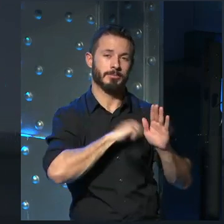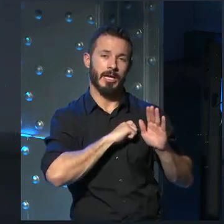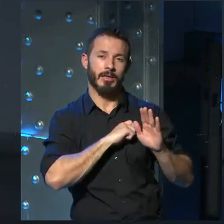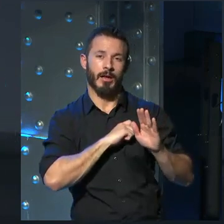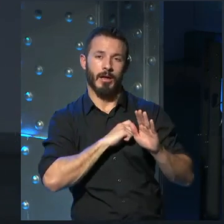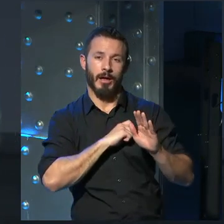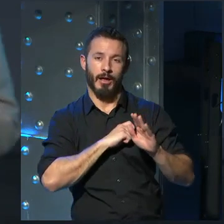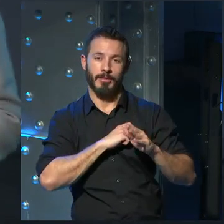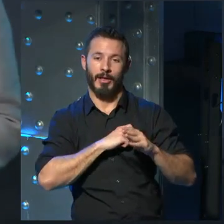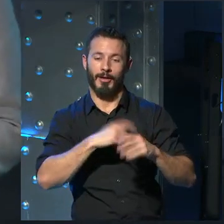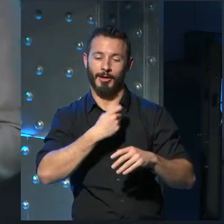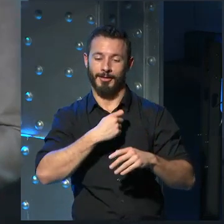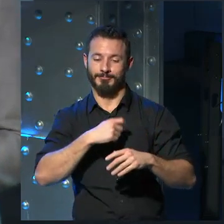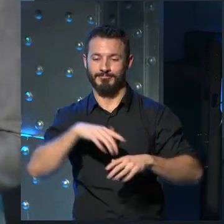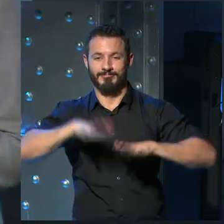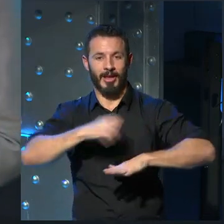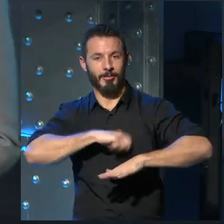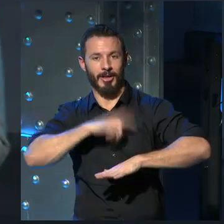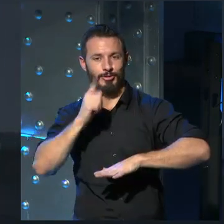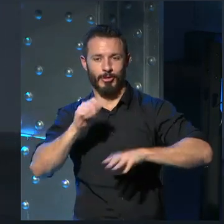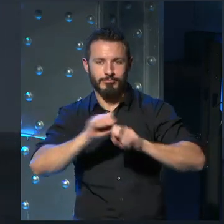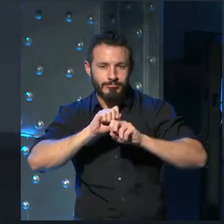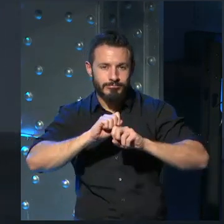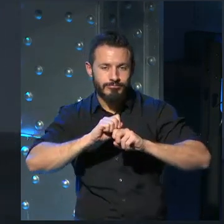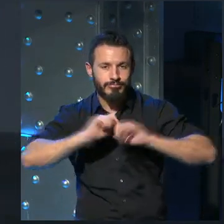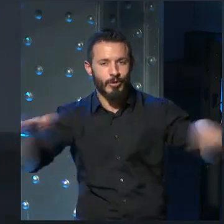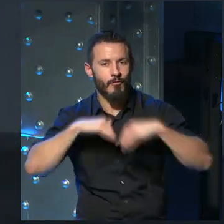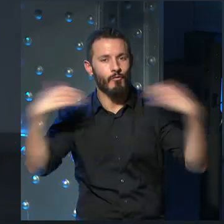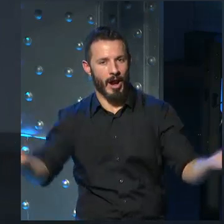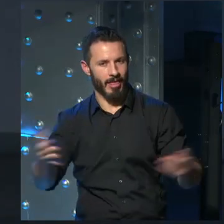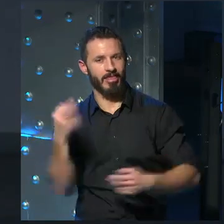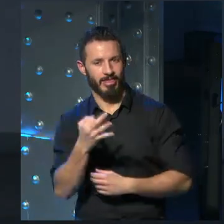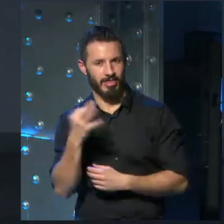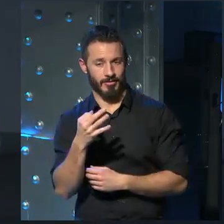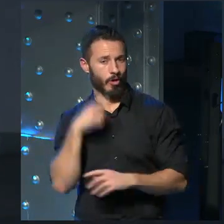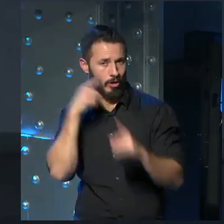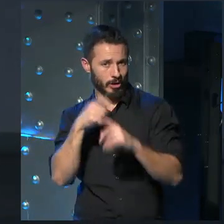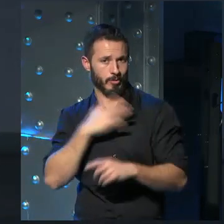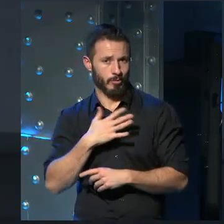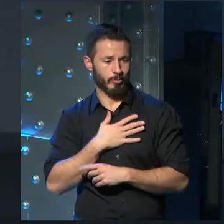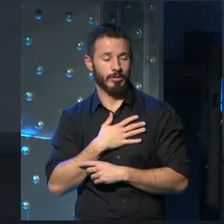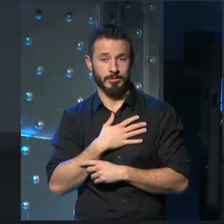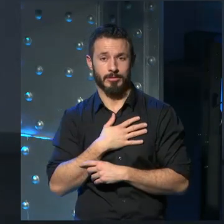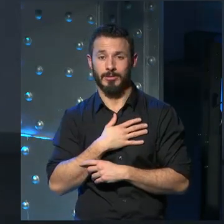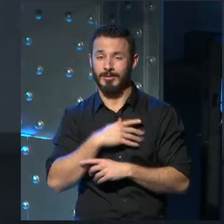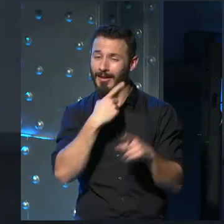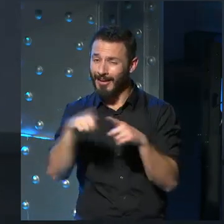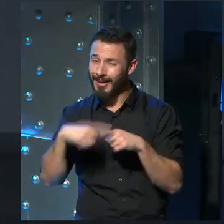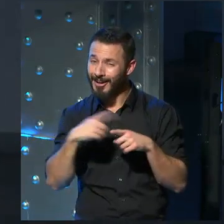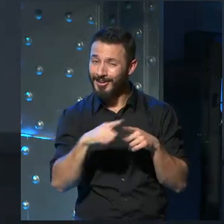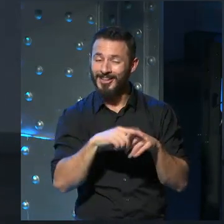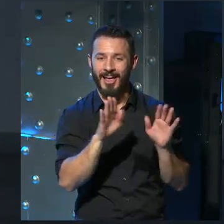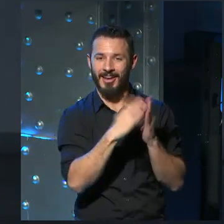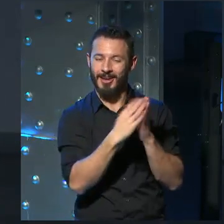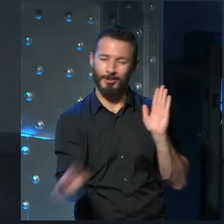allá de nuestras fronteras, y ese es nuestro objetivo. Y todas estas cosas se recogen fantásticamente bien en el